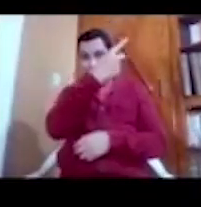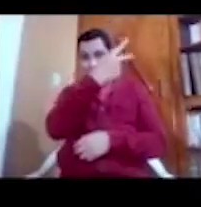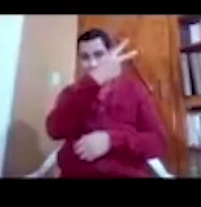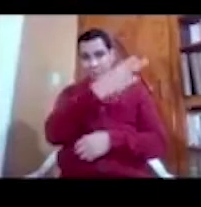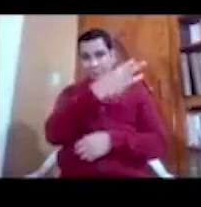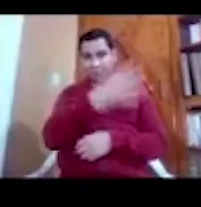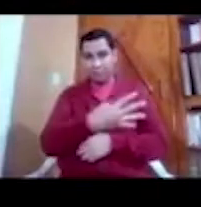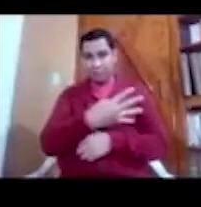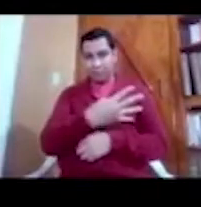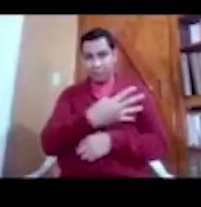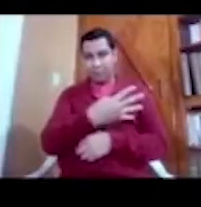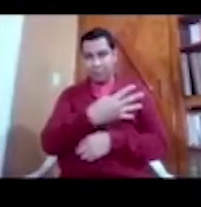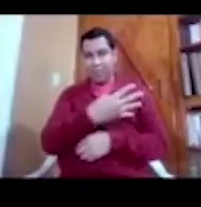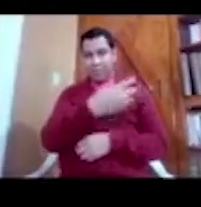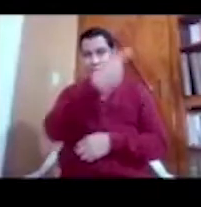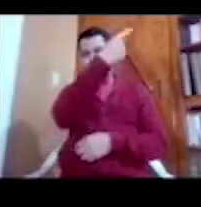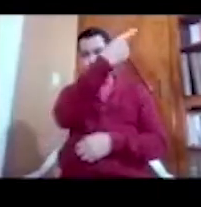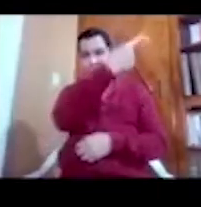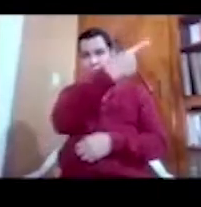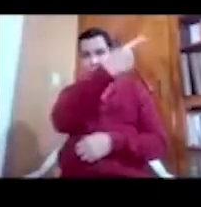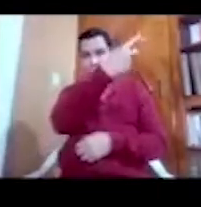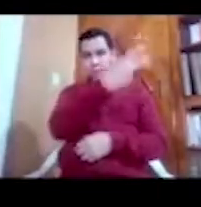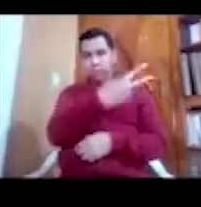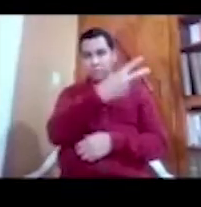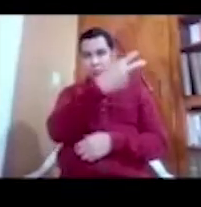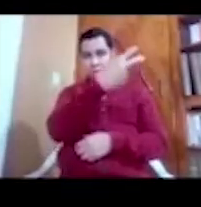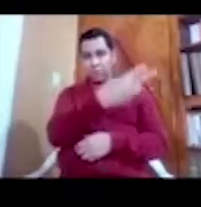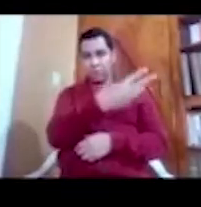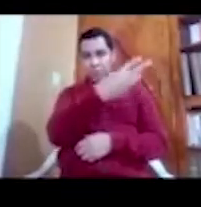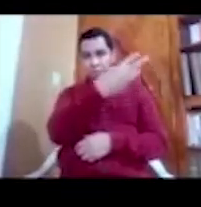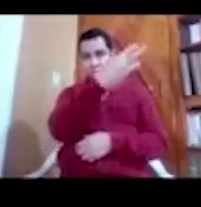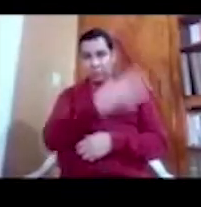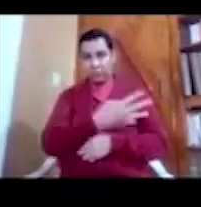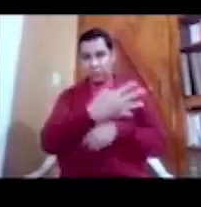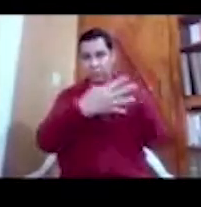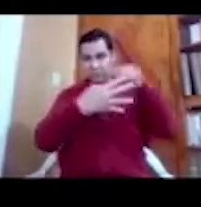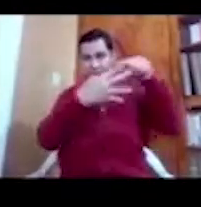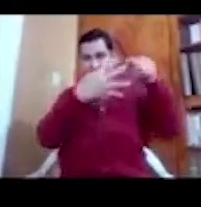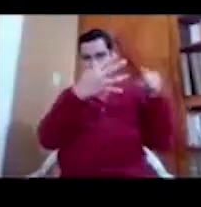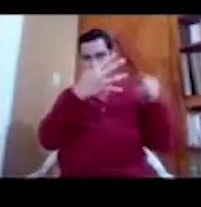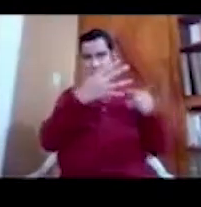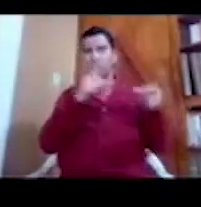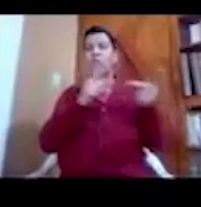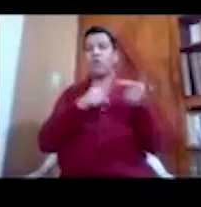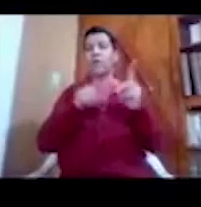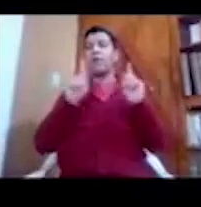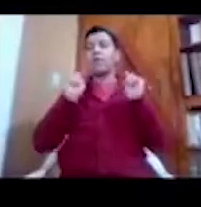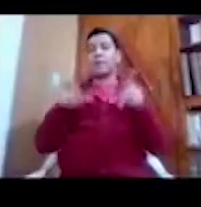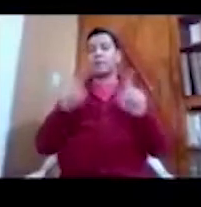digamos, conteniendo al imperio mexica. Siguiente, por favor.